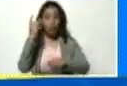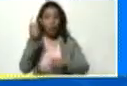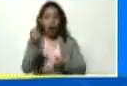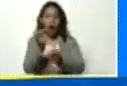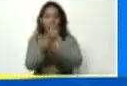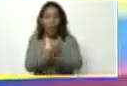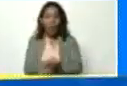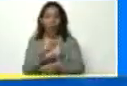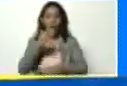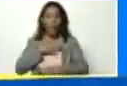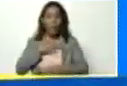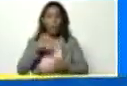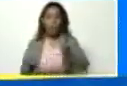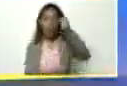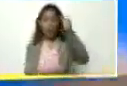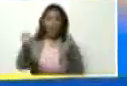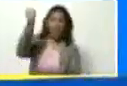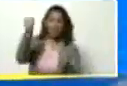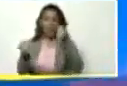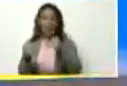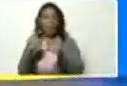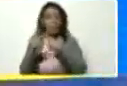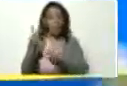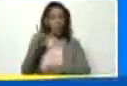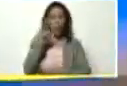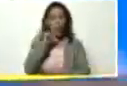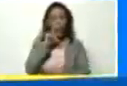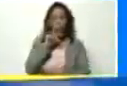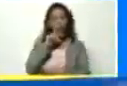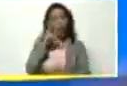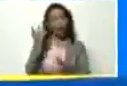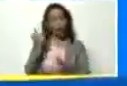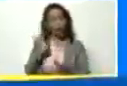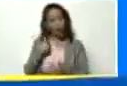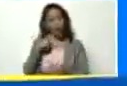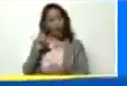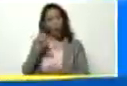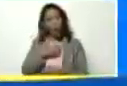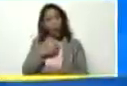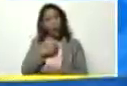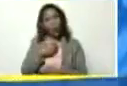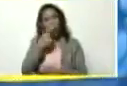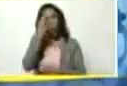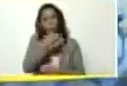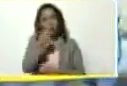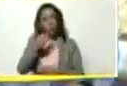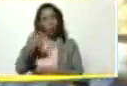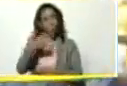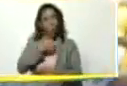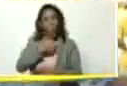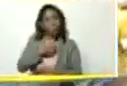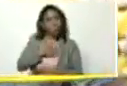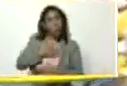así, pero no los tenemos, no los tenemos, yo no prometo lo que no puedo.